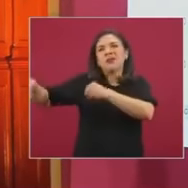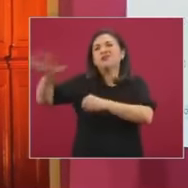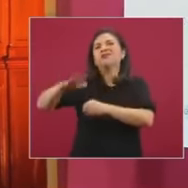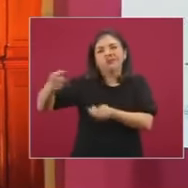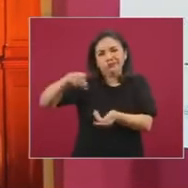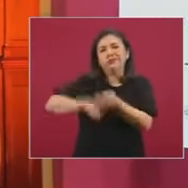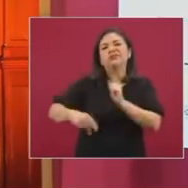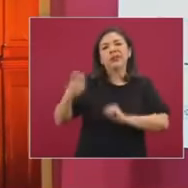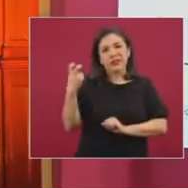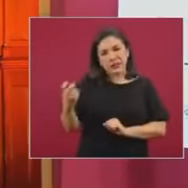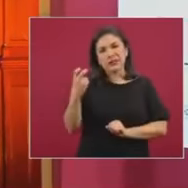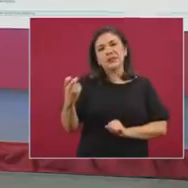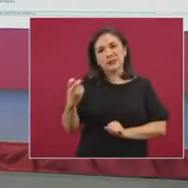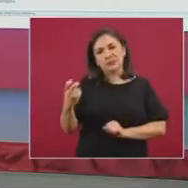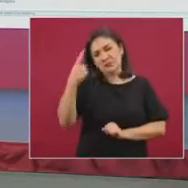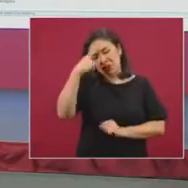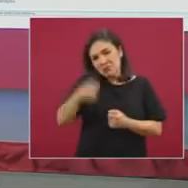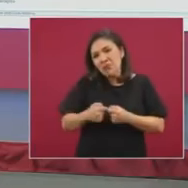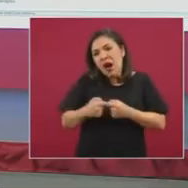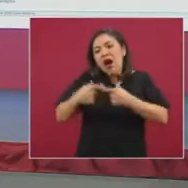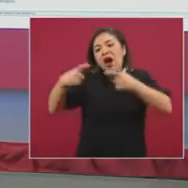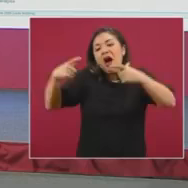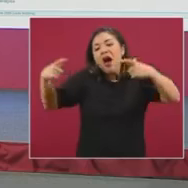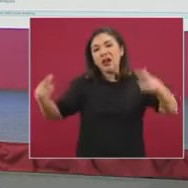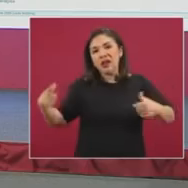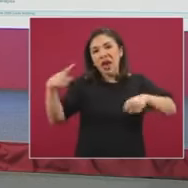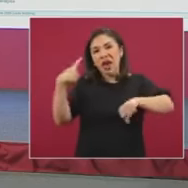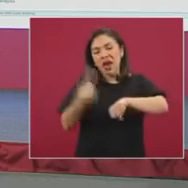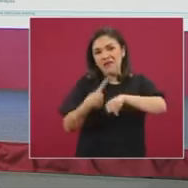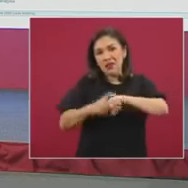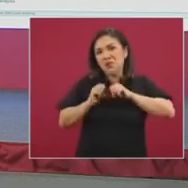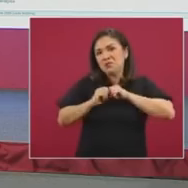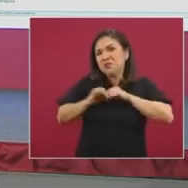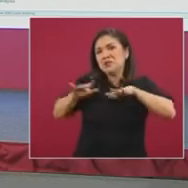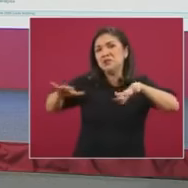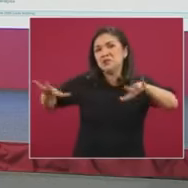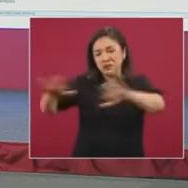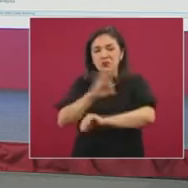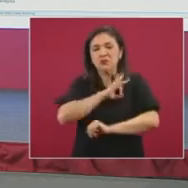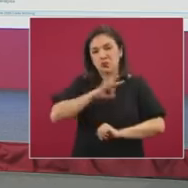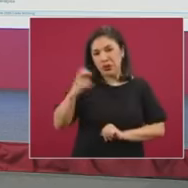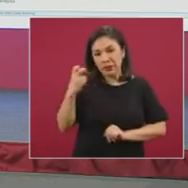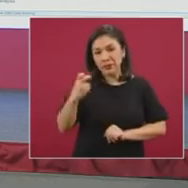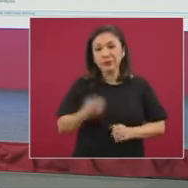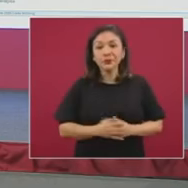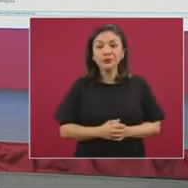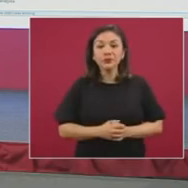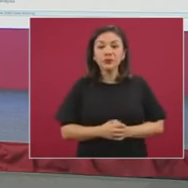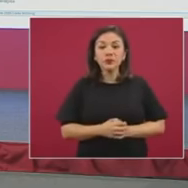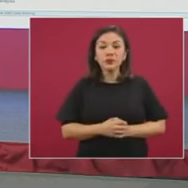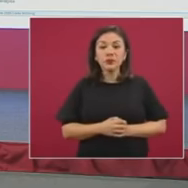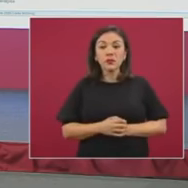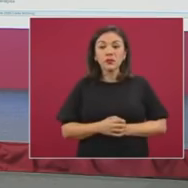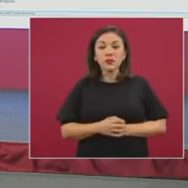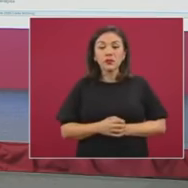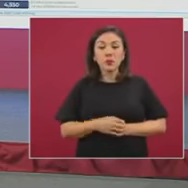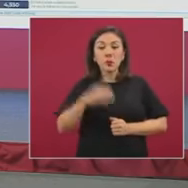transmisión para extender la enfermedad o la epidemia. La siguiente, por favor.